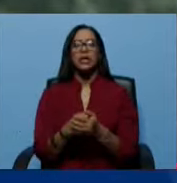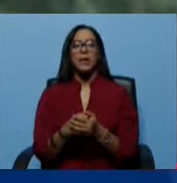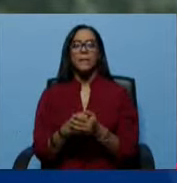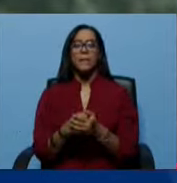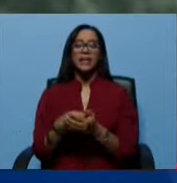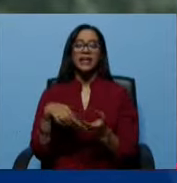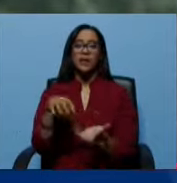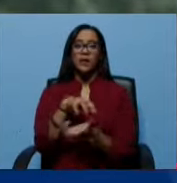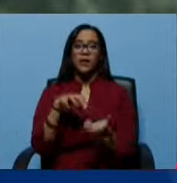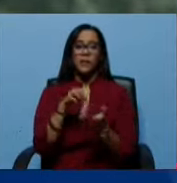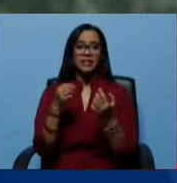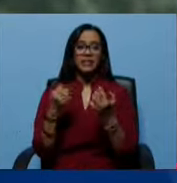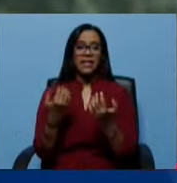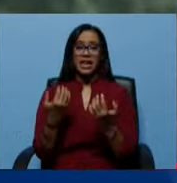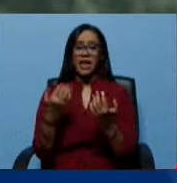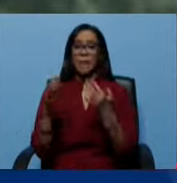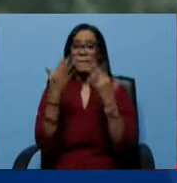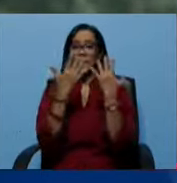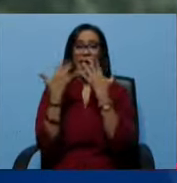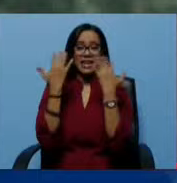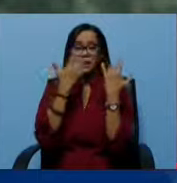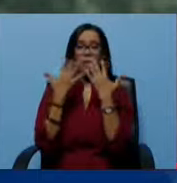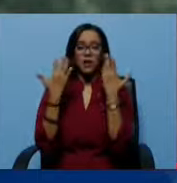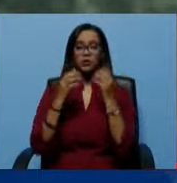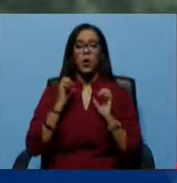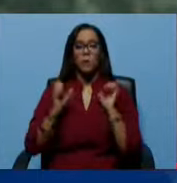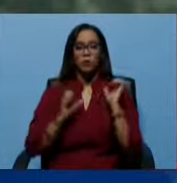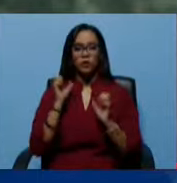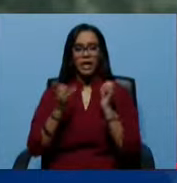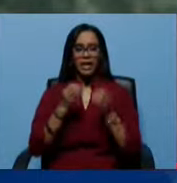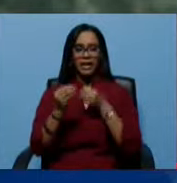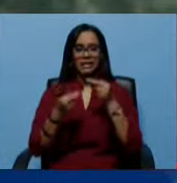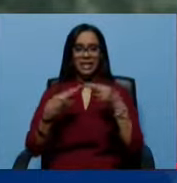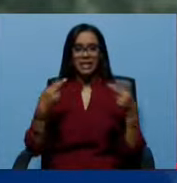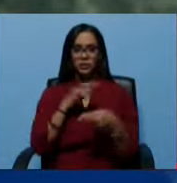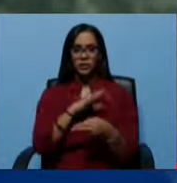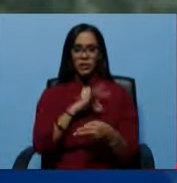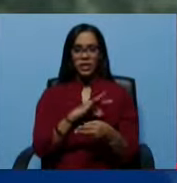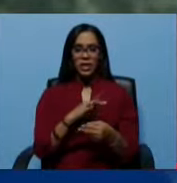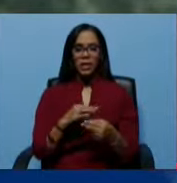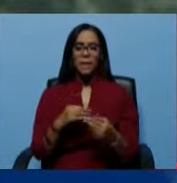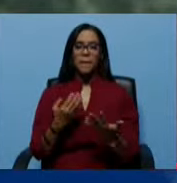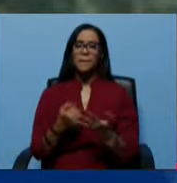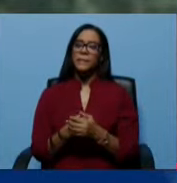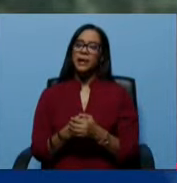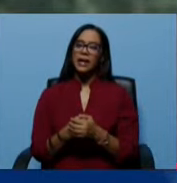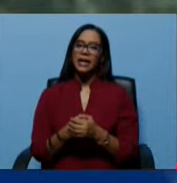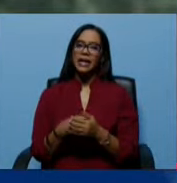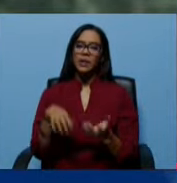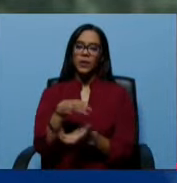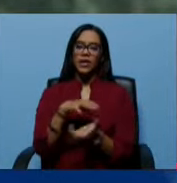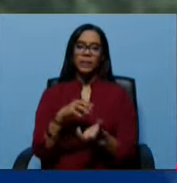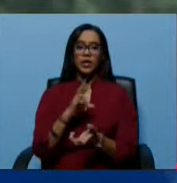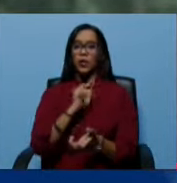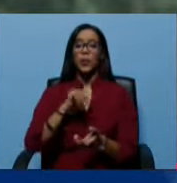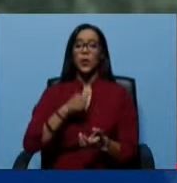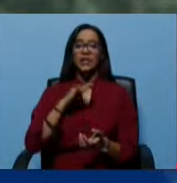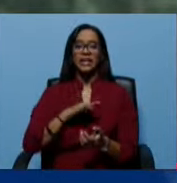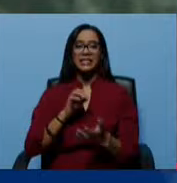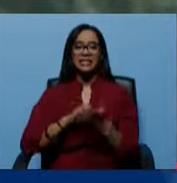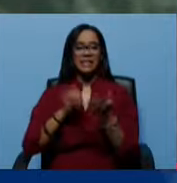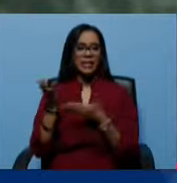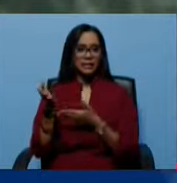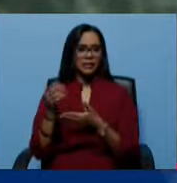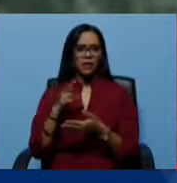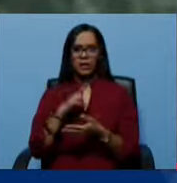manipulación emocional que generan a veces las redes sociales, para el virus de no puedo estar sin ella, que no es una